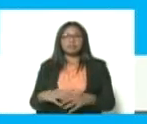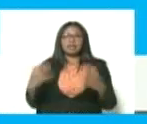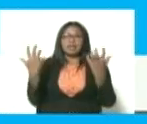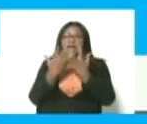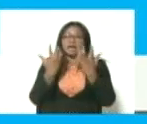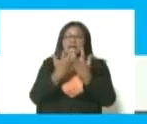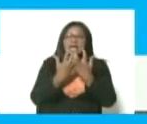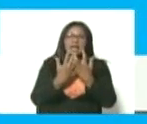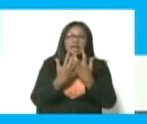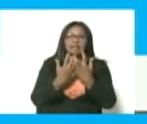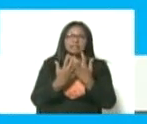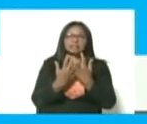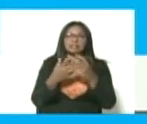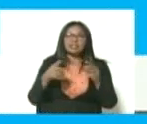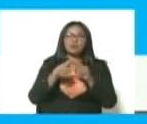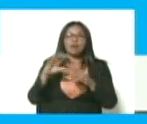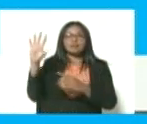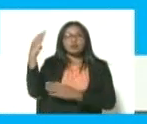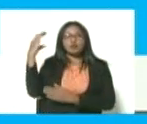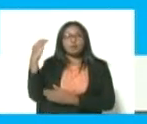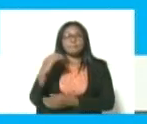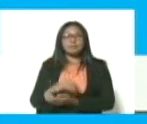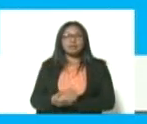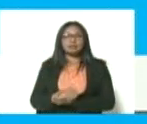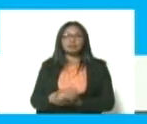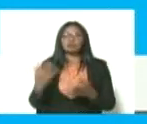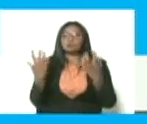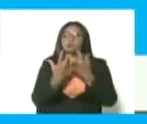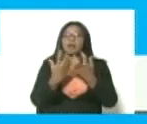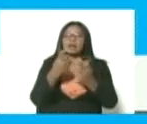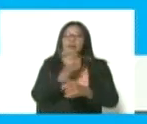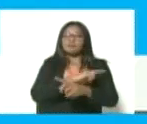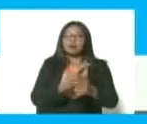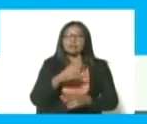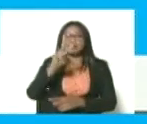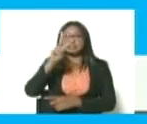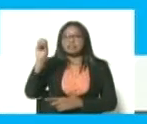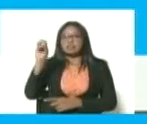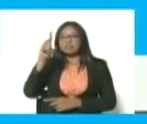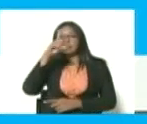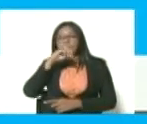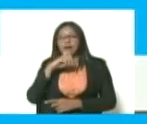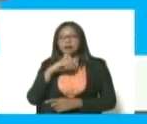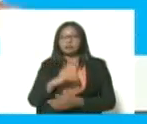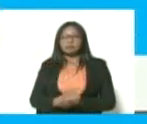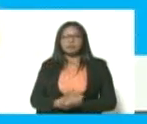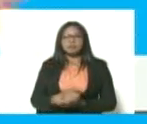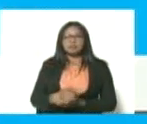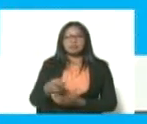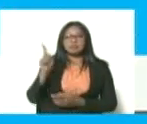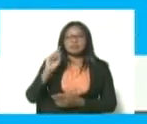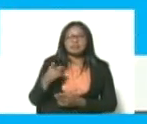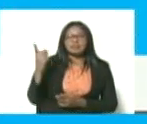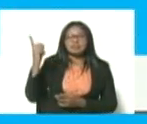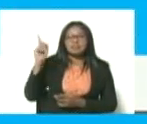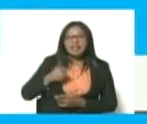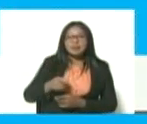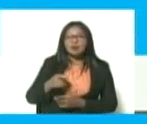Colombia y es una guerra de 70 años. Tú debes tener como 25 años, no habías